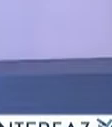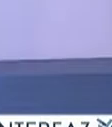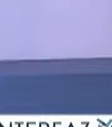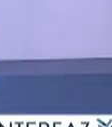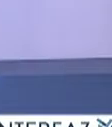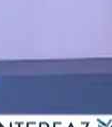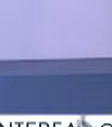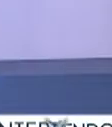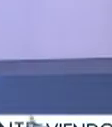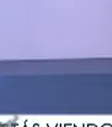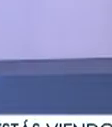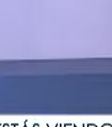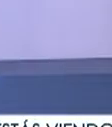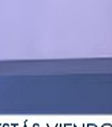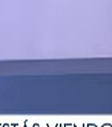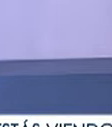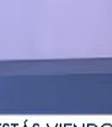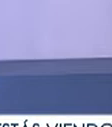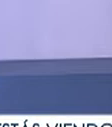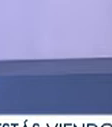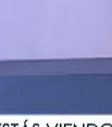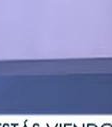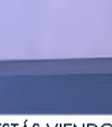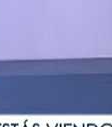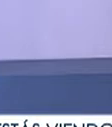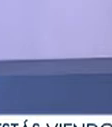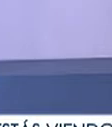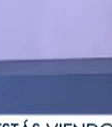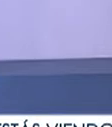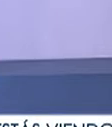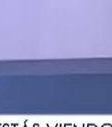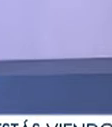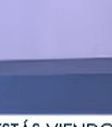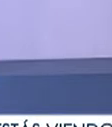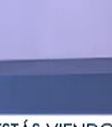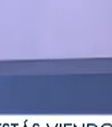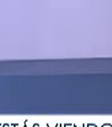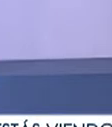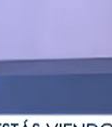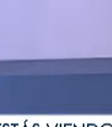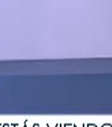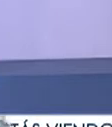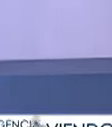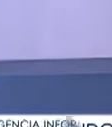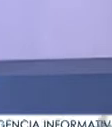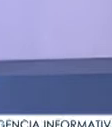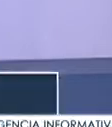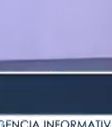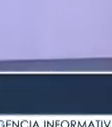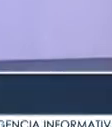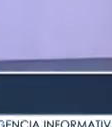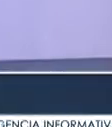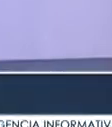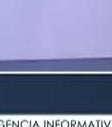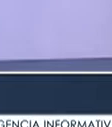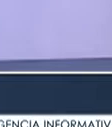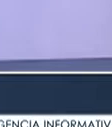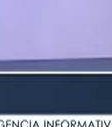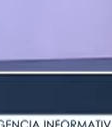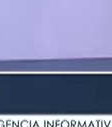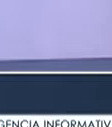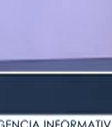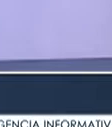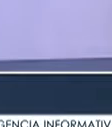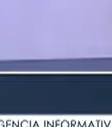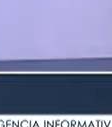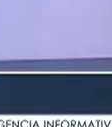Así es, todavía estamos a tiempo para experimentar esta gran fiesta literaria de la edición número 40 de la Feria Internacional del Libro